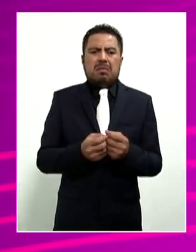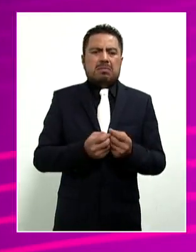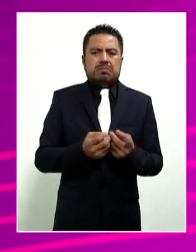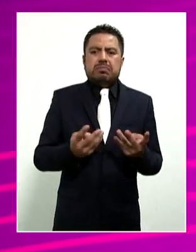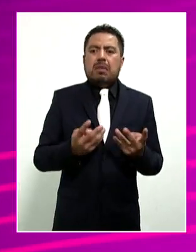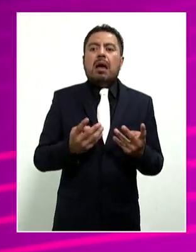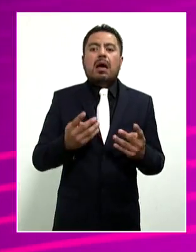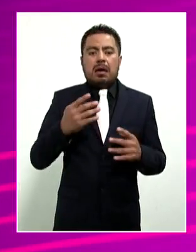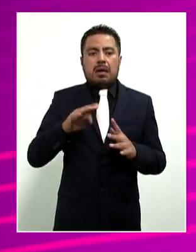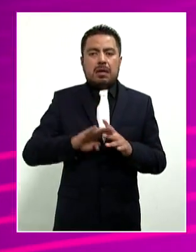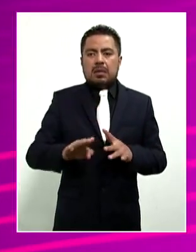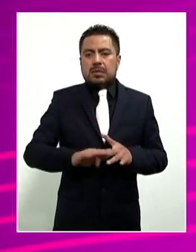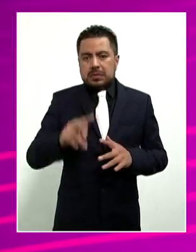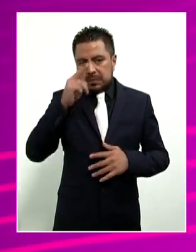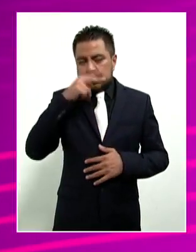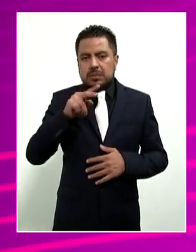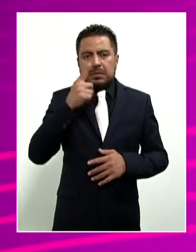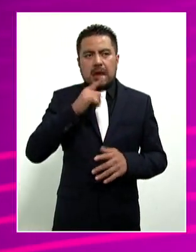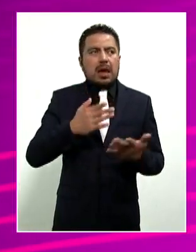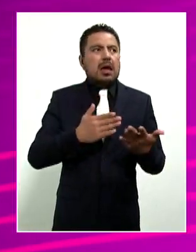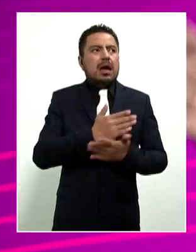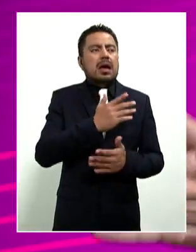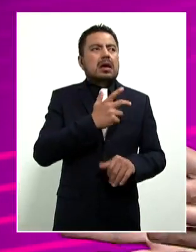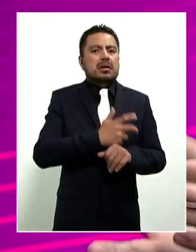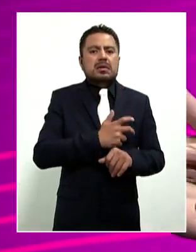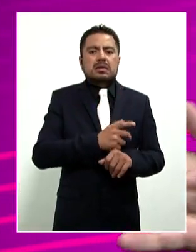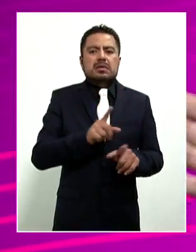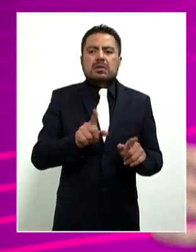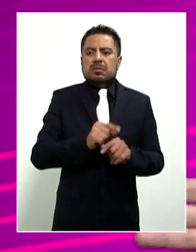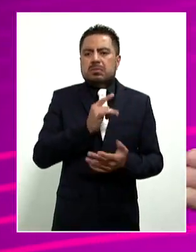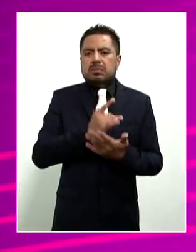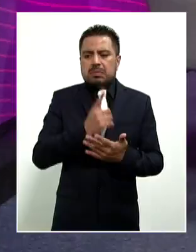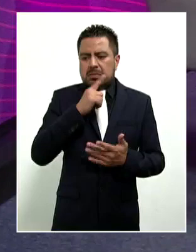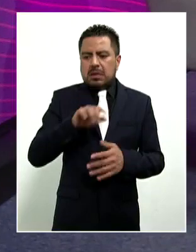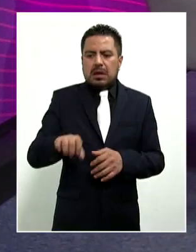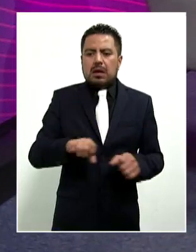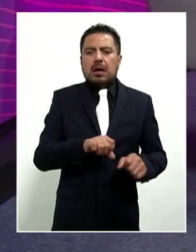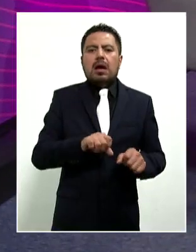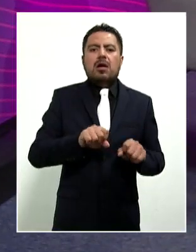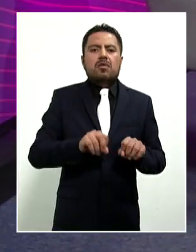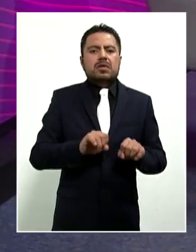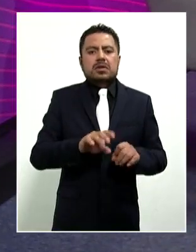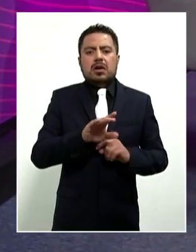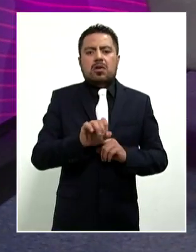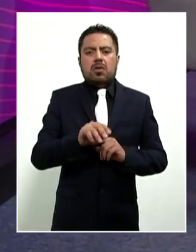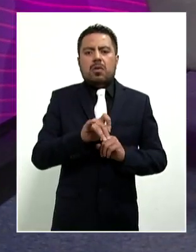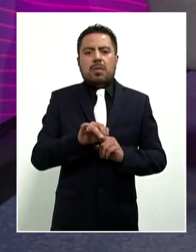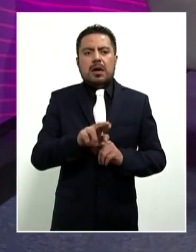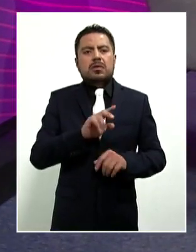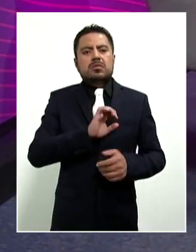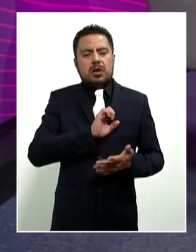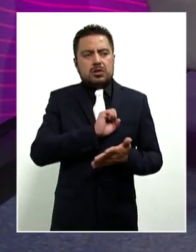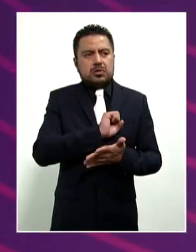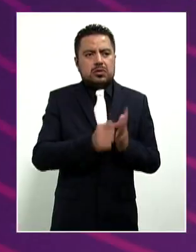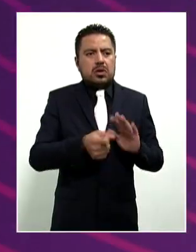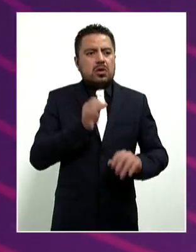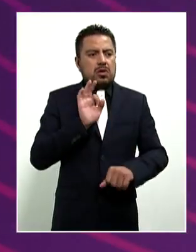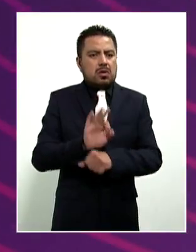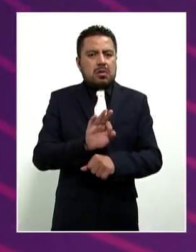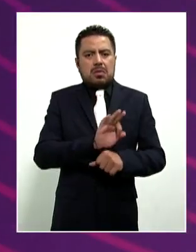vienen a México, y no solo para llegar a Estados Unidos, sino realmente para llegar a las oficinas de la Comar y solicitar